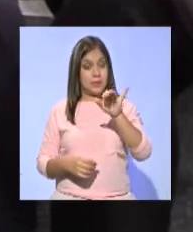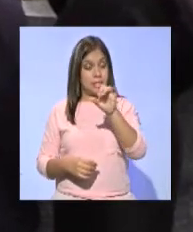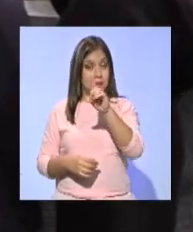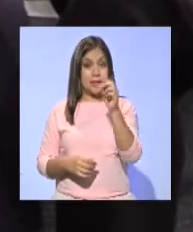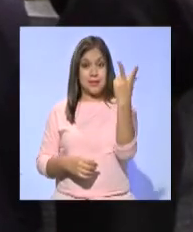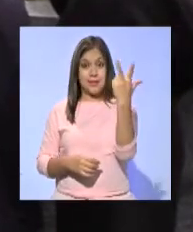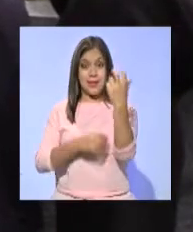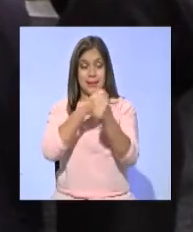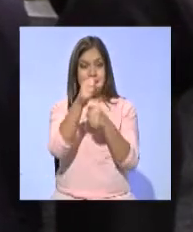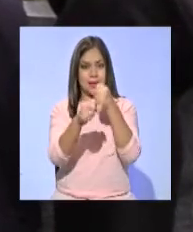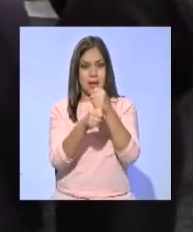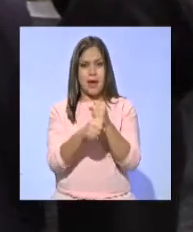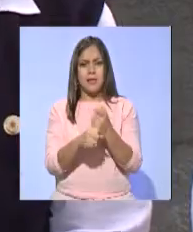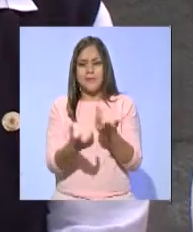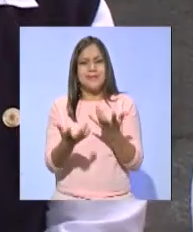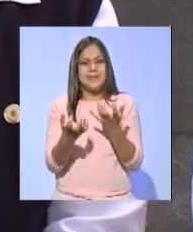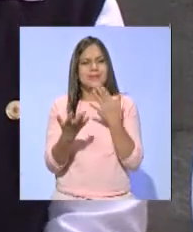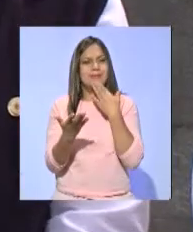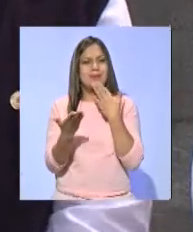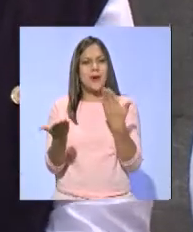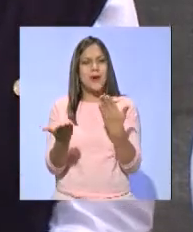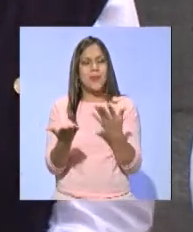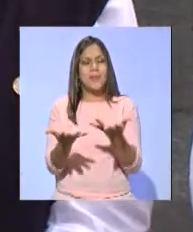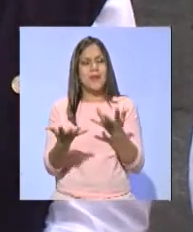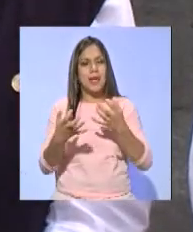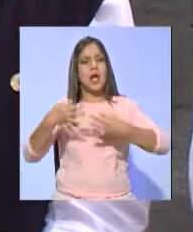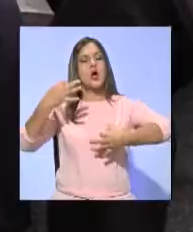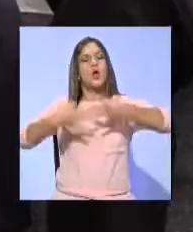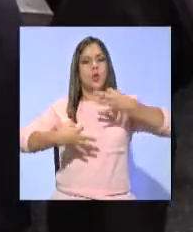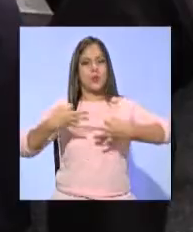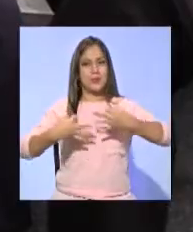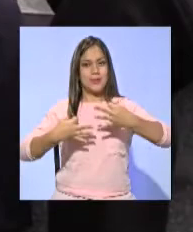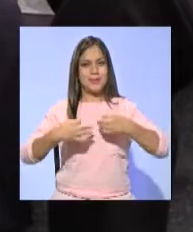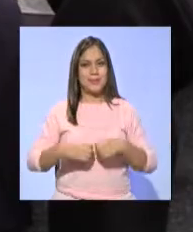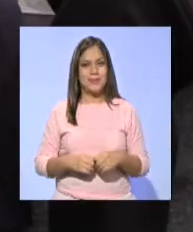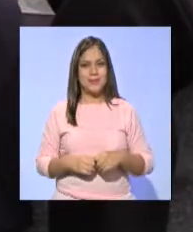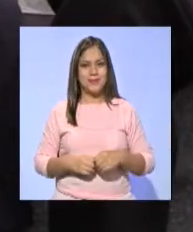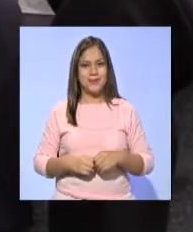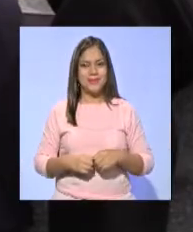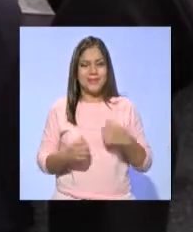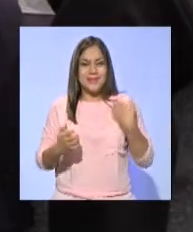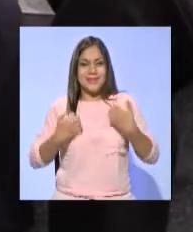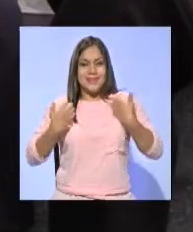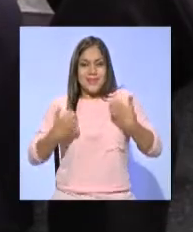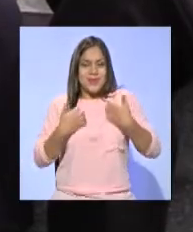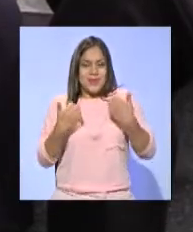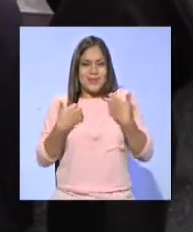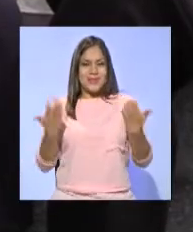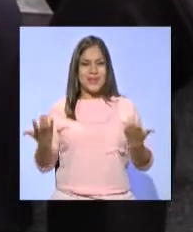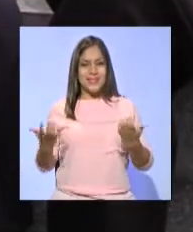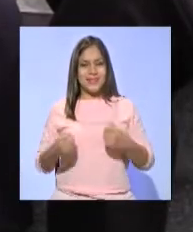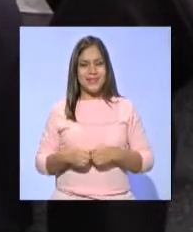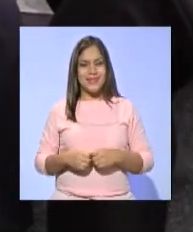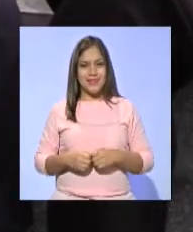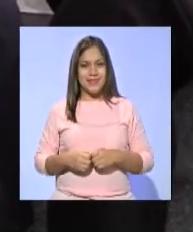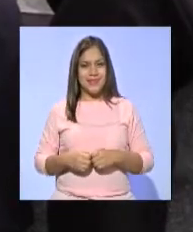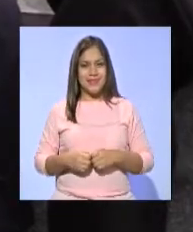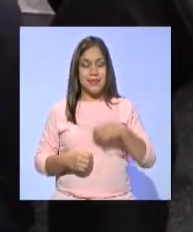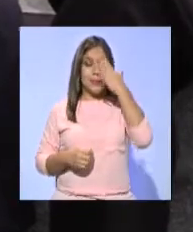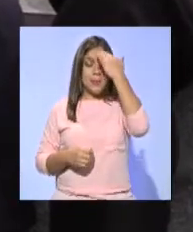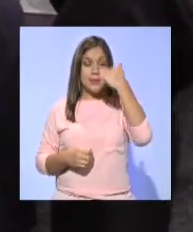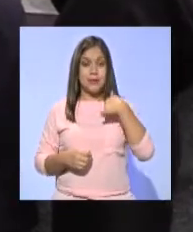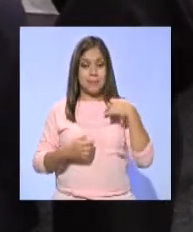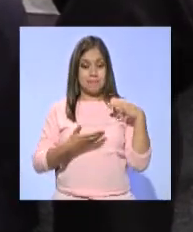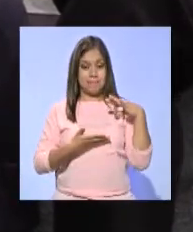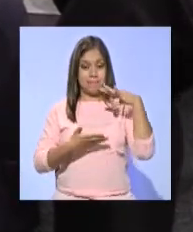años, comenta que su interés se inclinó a la justicia. Fue muy emocionante porque era como que representar